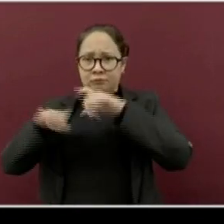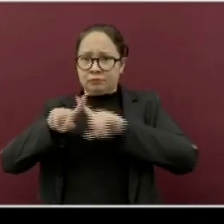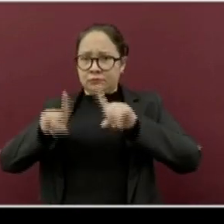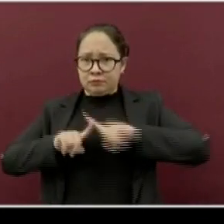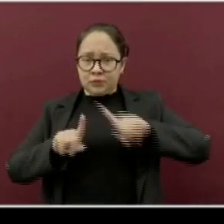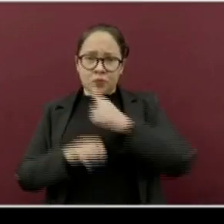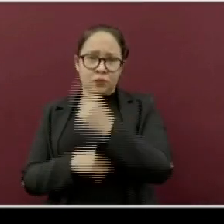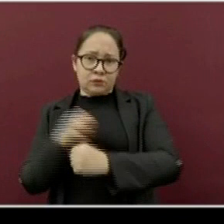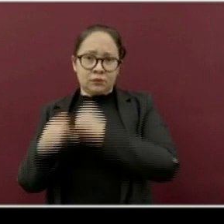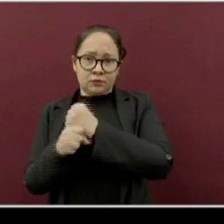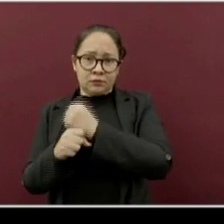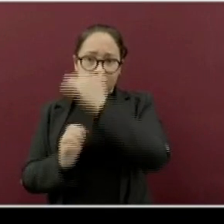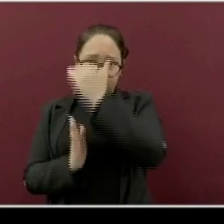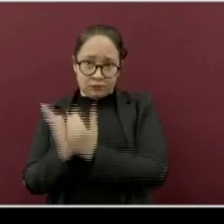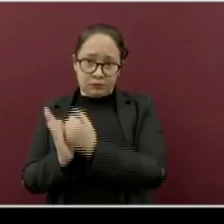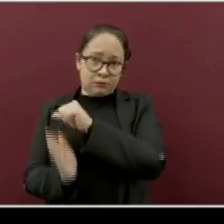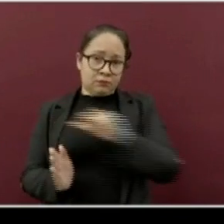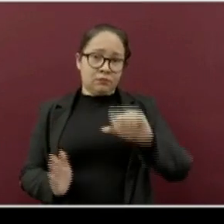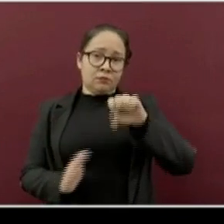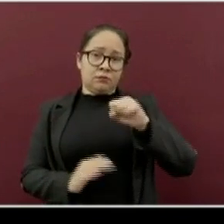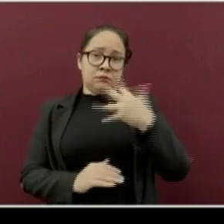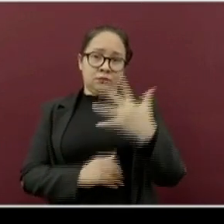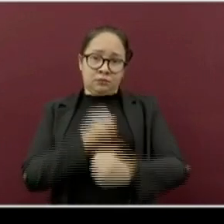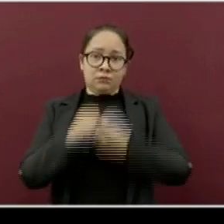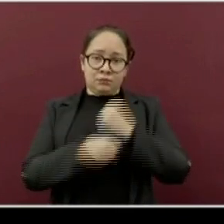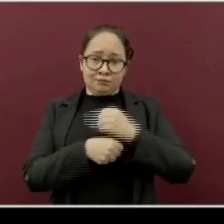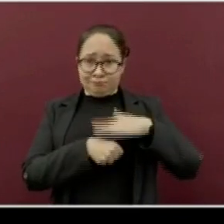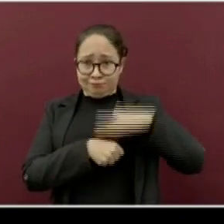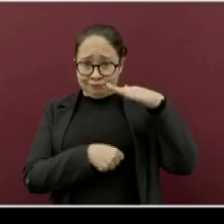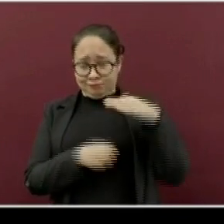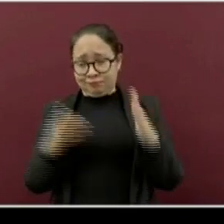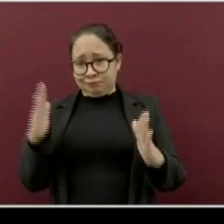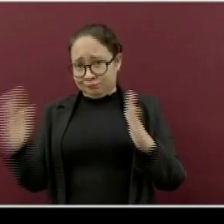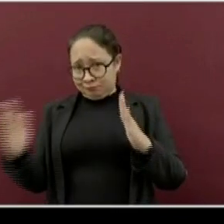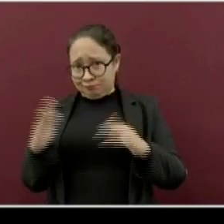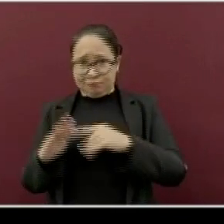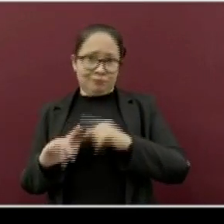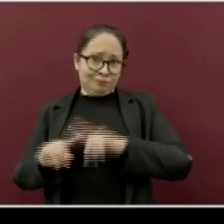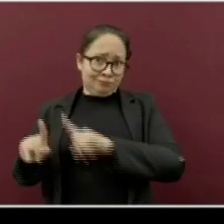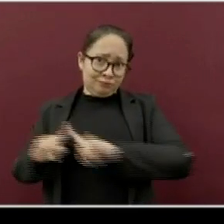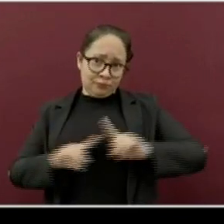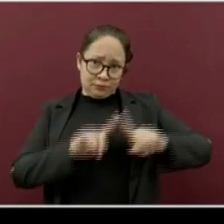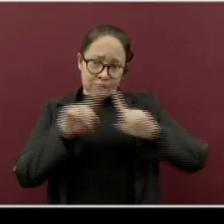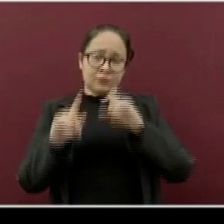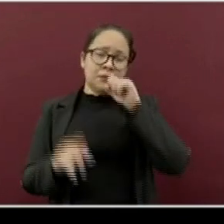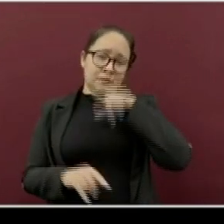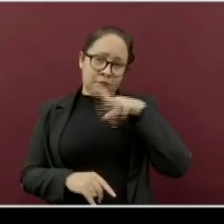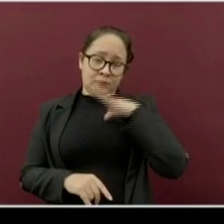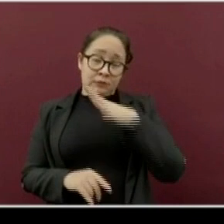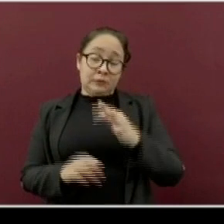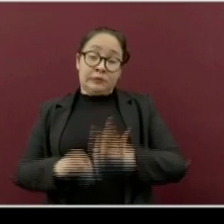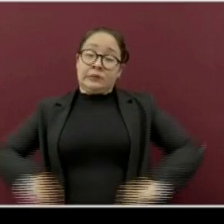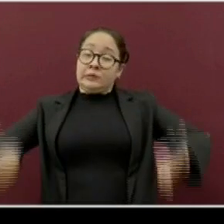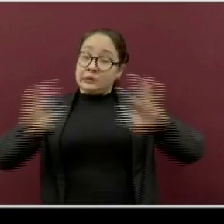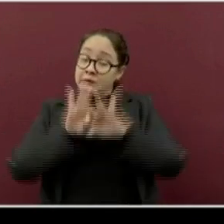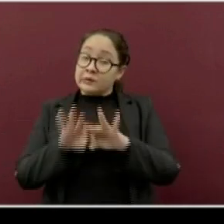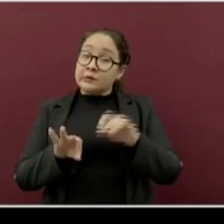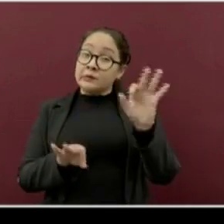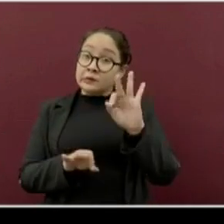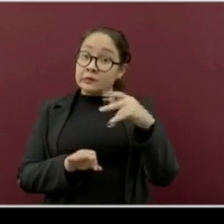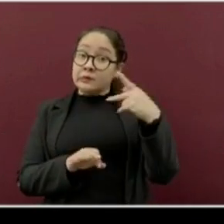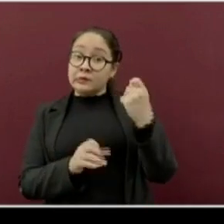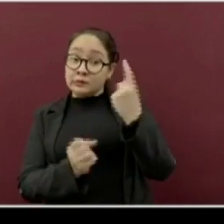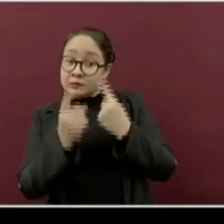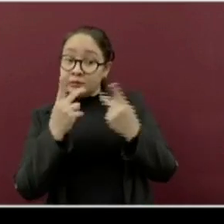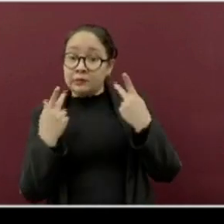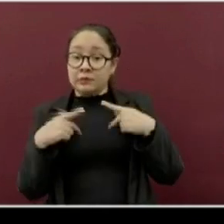desde menor de un año hasta mayor de 65. Otro dato importante de señalar es el antecedente de vivir con alguna